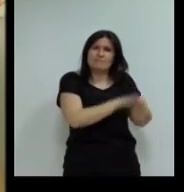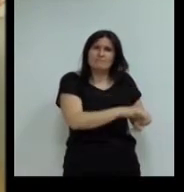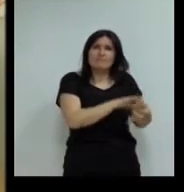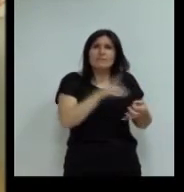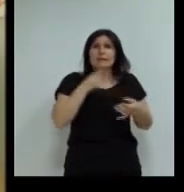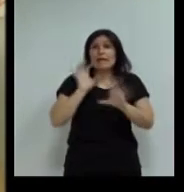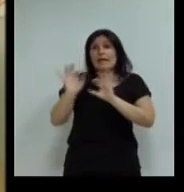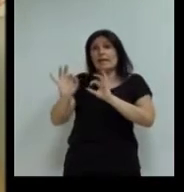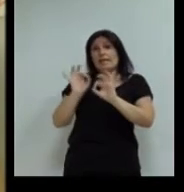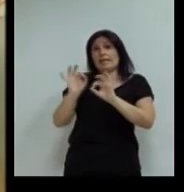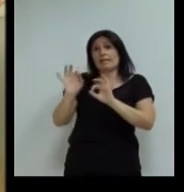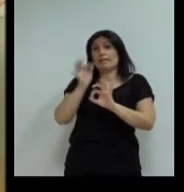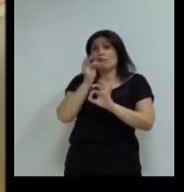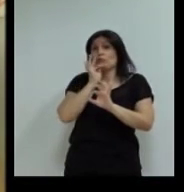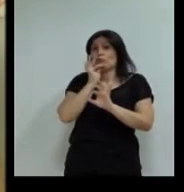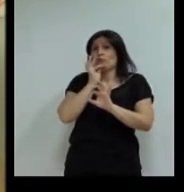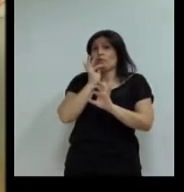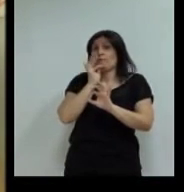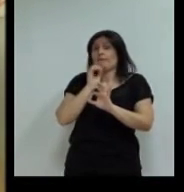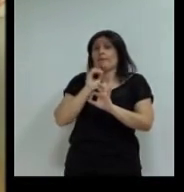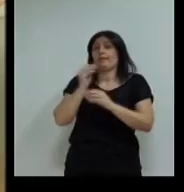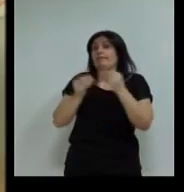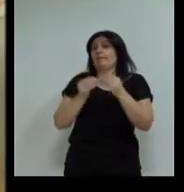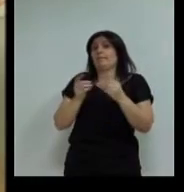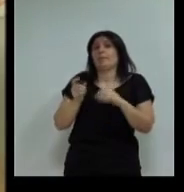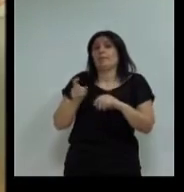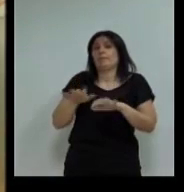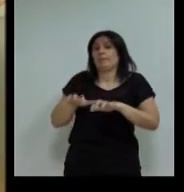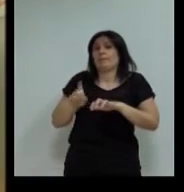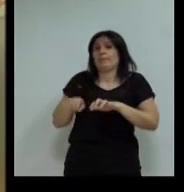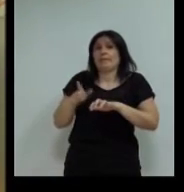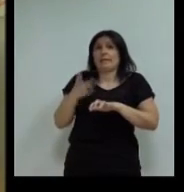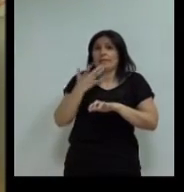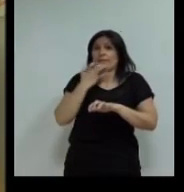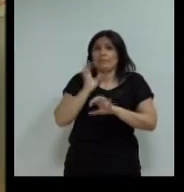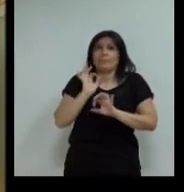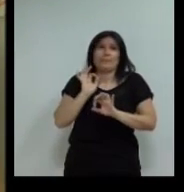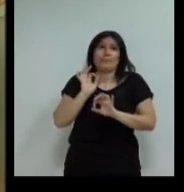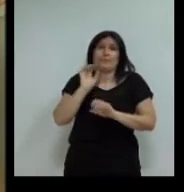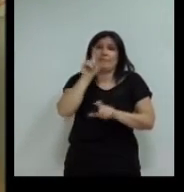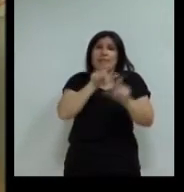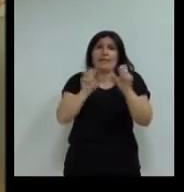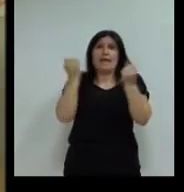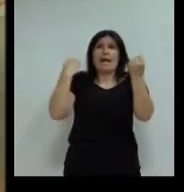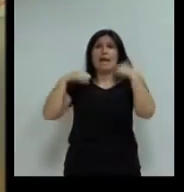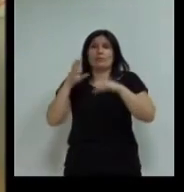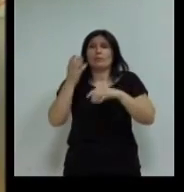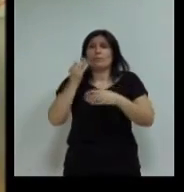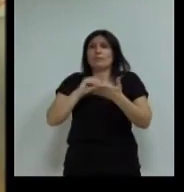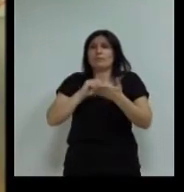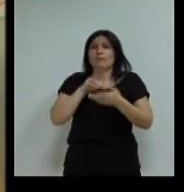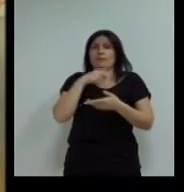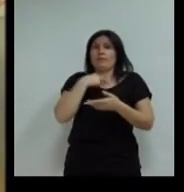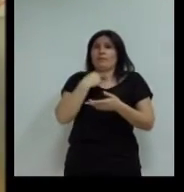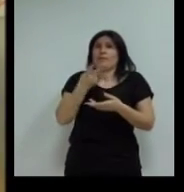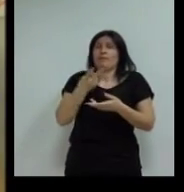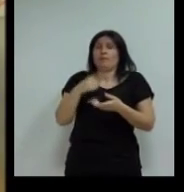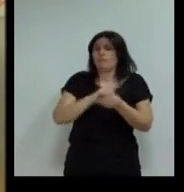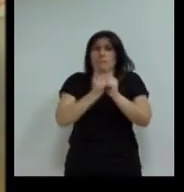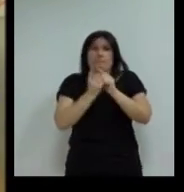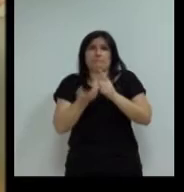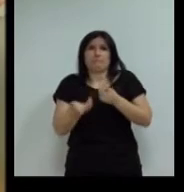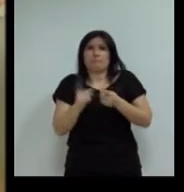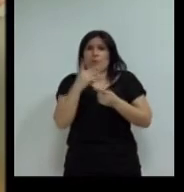teatro de momento seguimos dándole a la tecla porque aparte también los actores son así y un día deciden saltarse una obra,